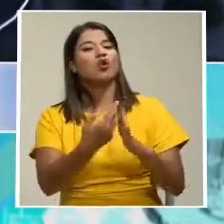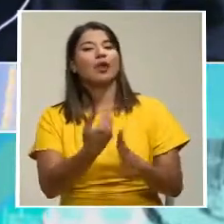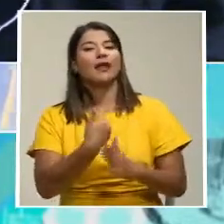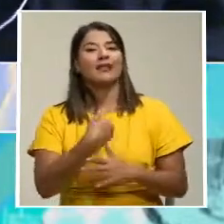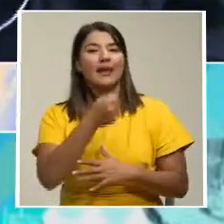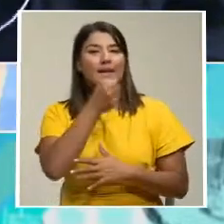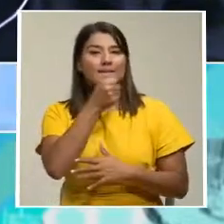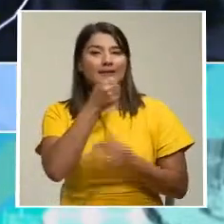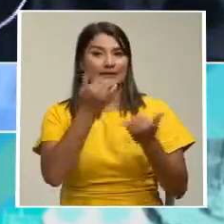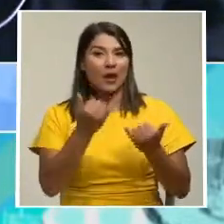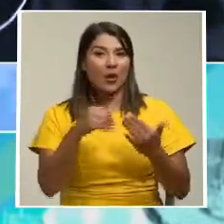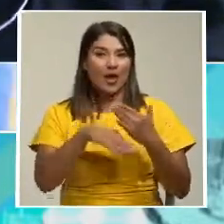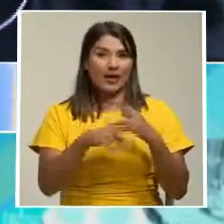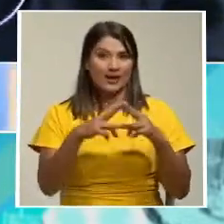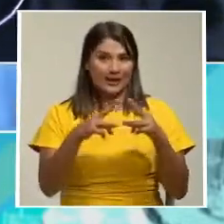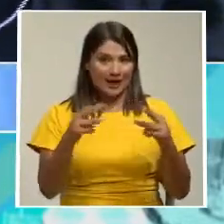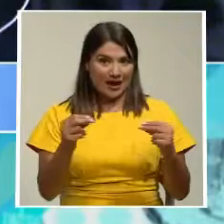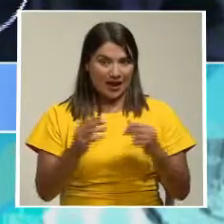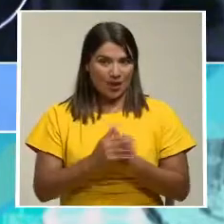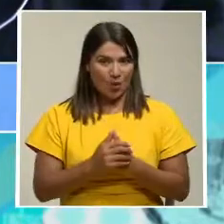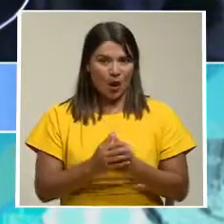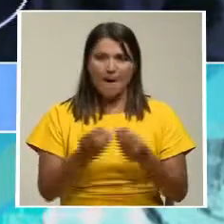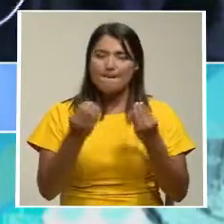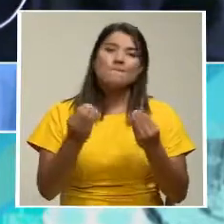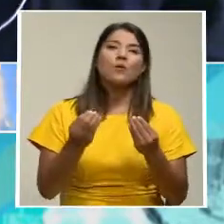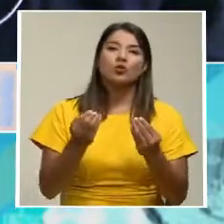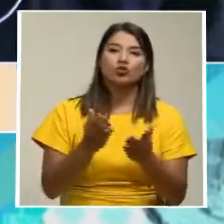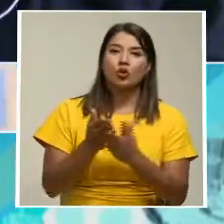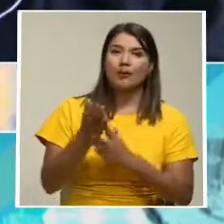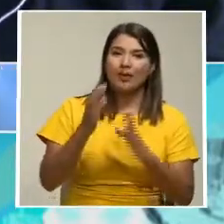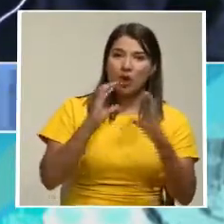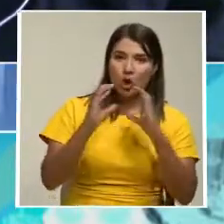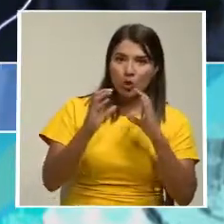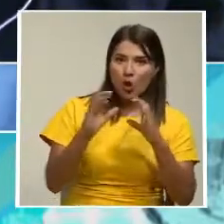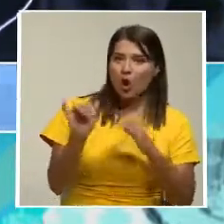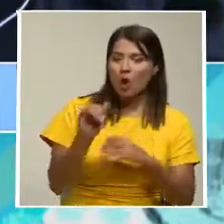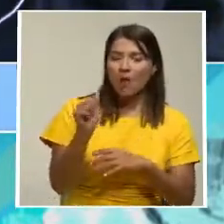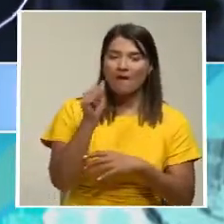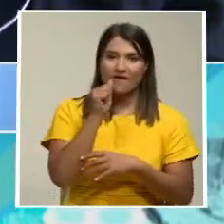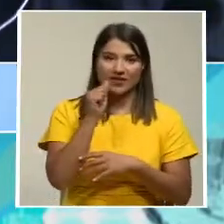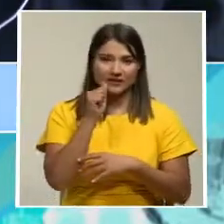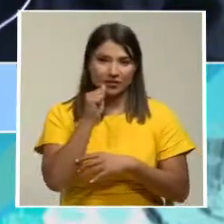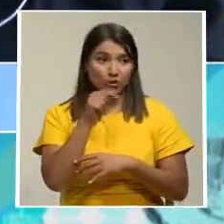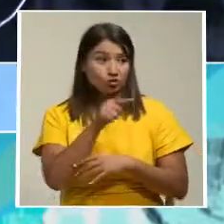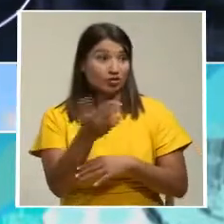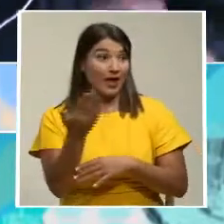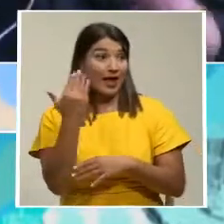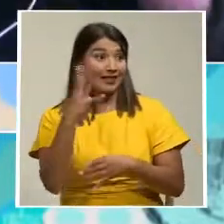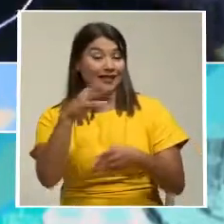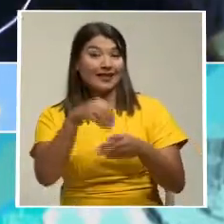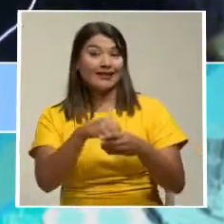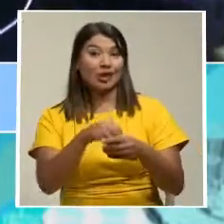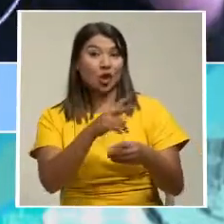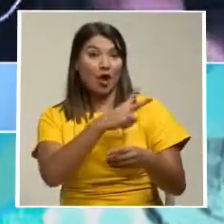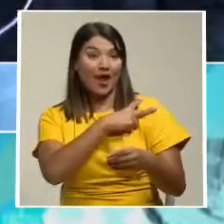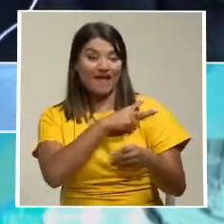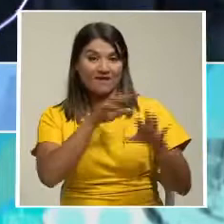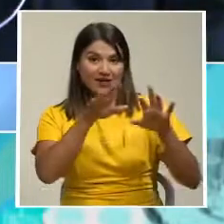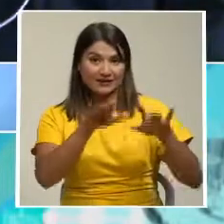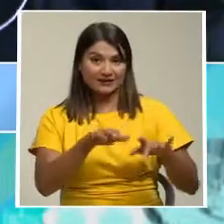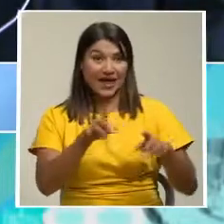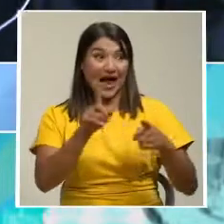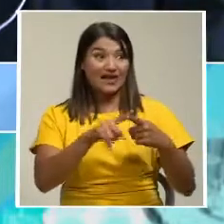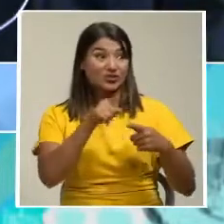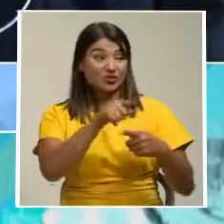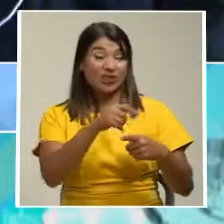en Nicaragua. Muchos medios como Confidencial, en donde vos eras jefe de redacción hasta que te